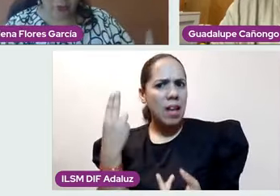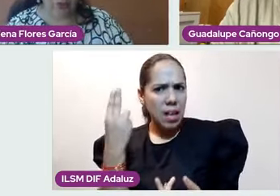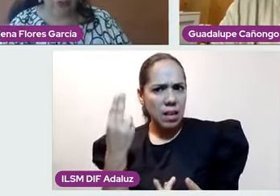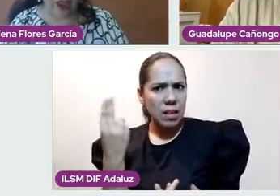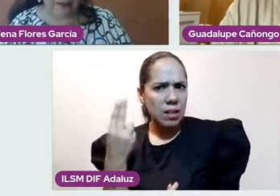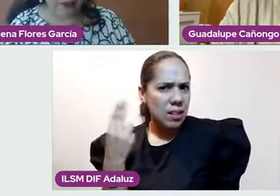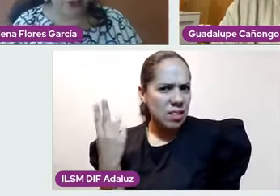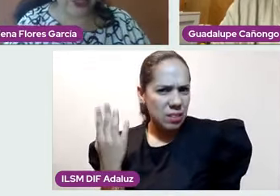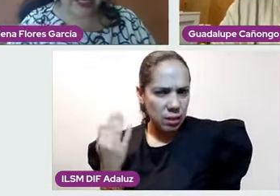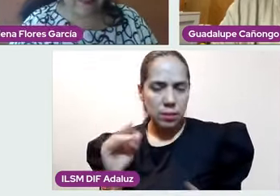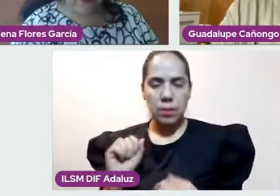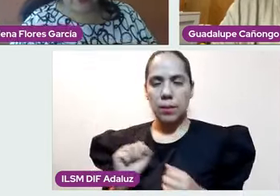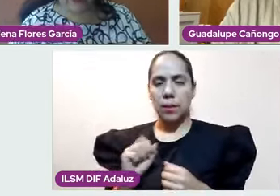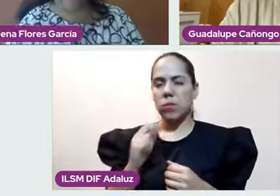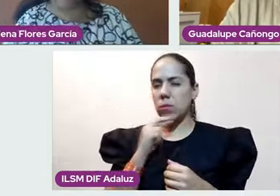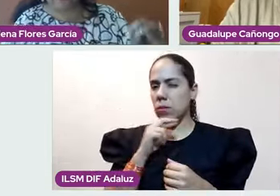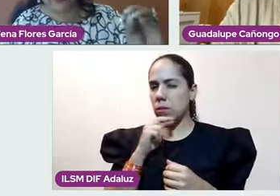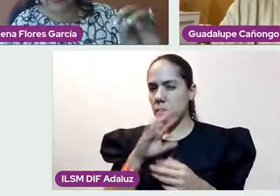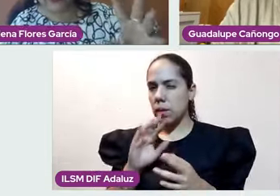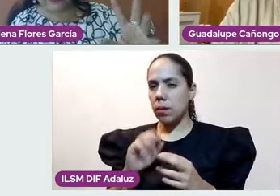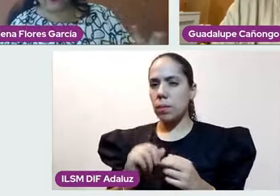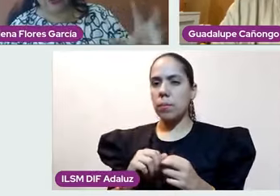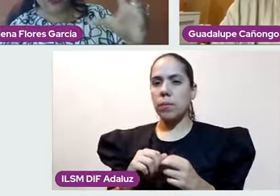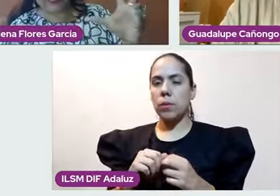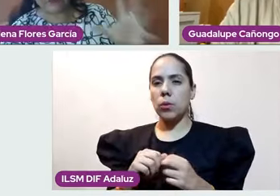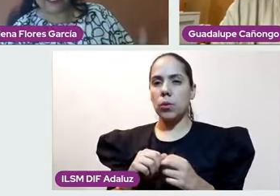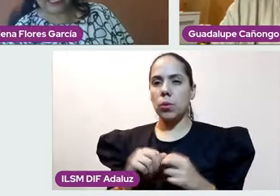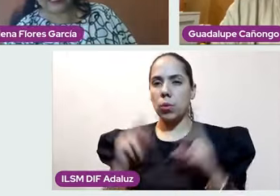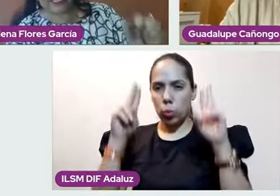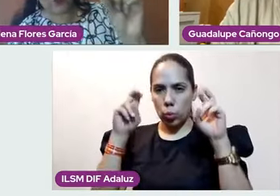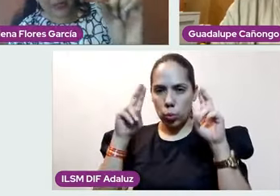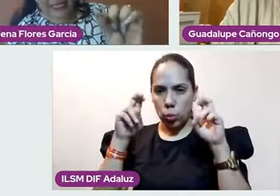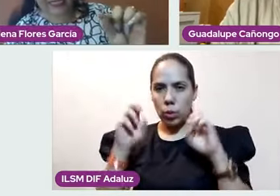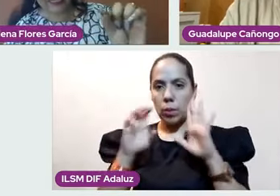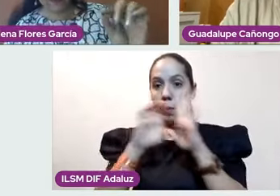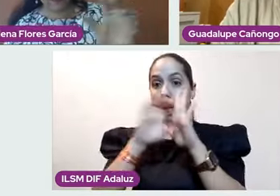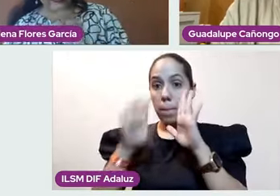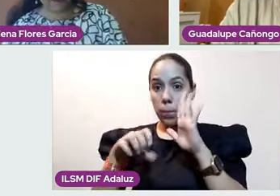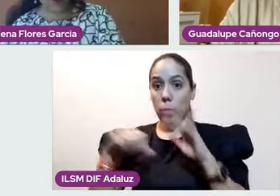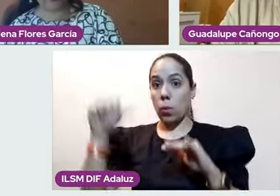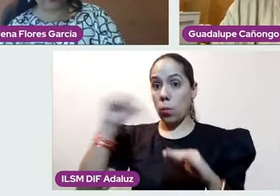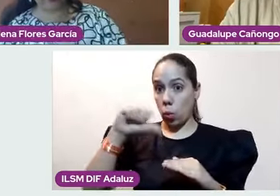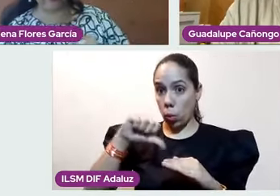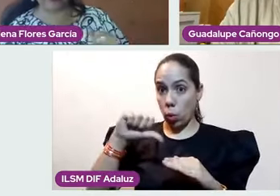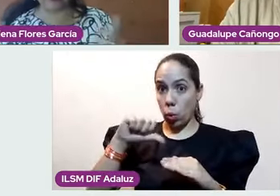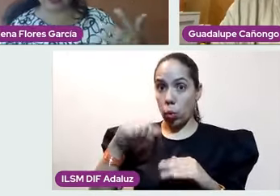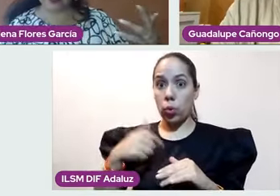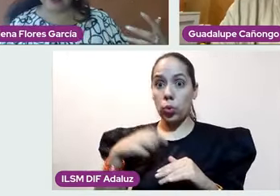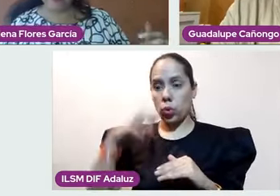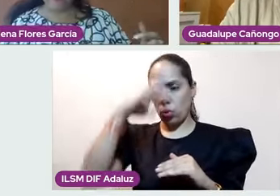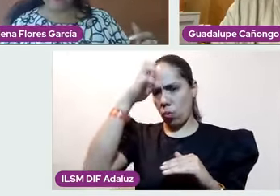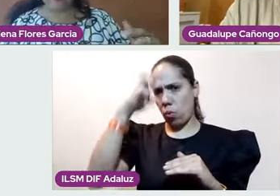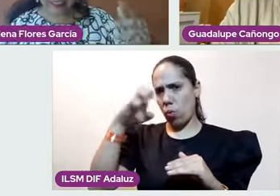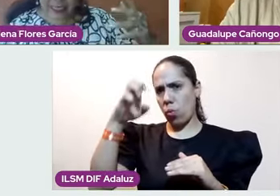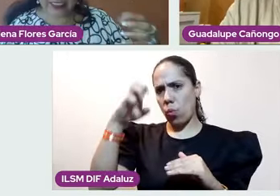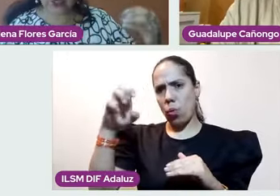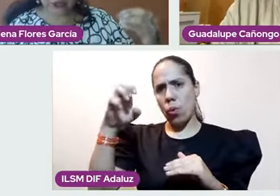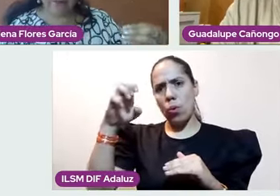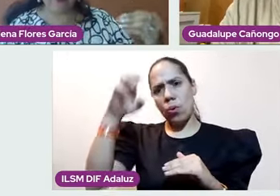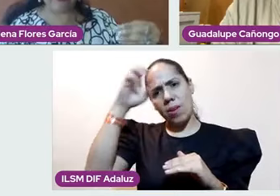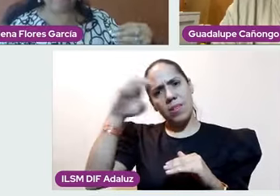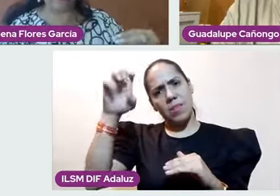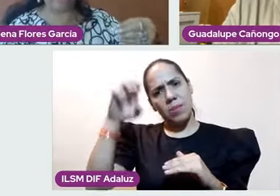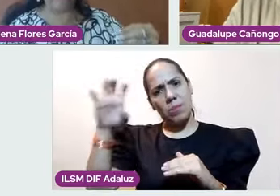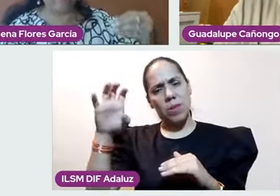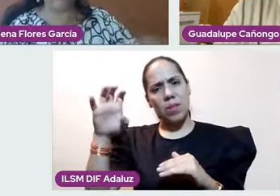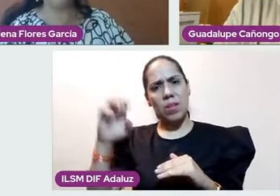Rápidamente abro corchete porque el día de hoy tuve una experiencia sobre este tipo en Semovi, ¿no? Que decían, decía el señor,